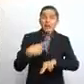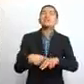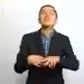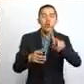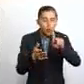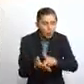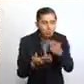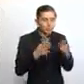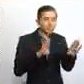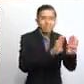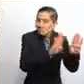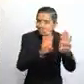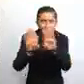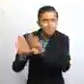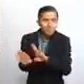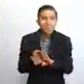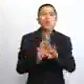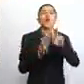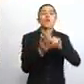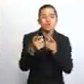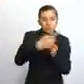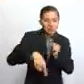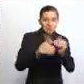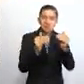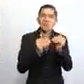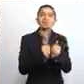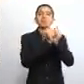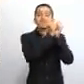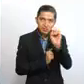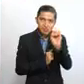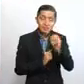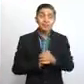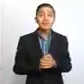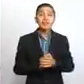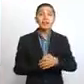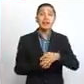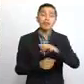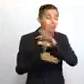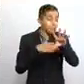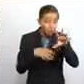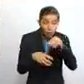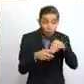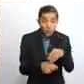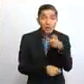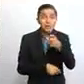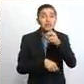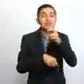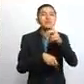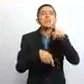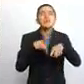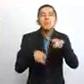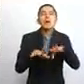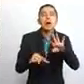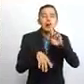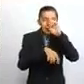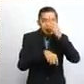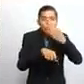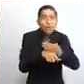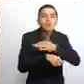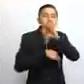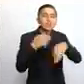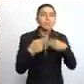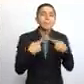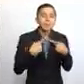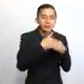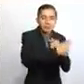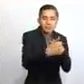cerrar y tendremos que volver al aislamiento obligatorio. Todo dependerá de la responsabilidad con la que tomemos